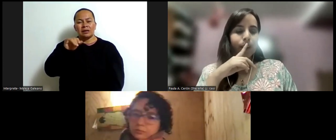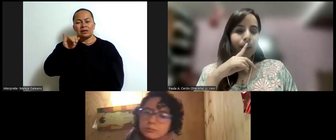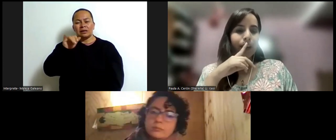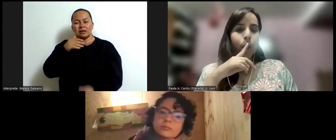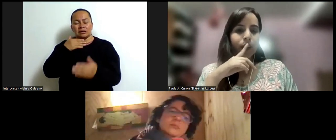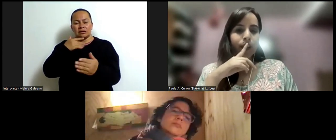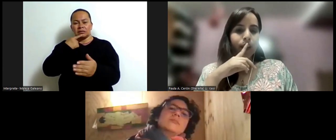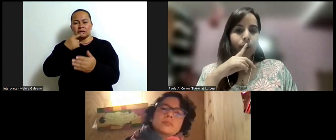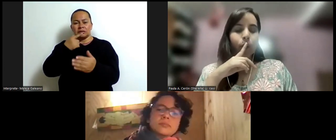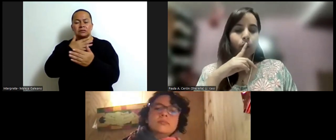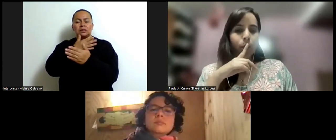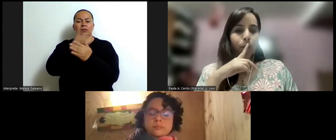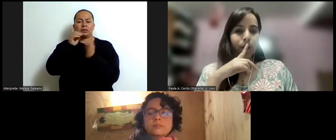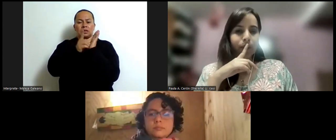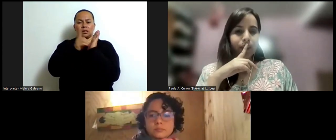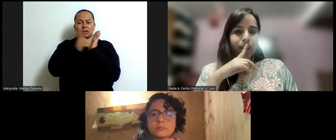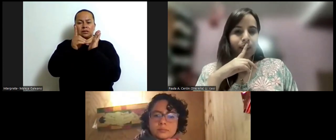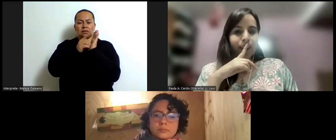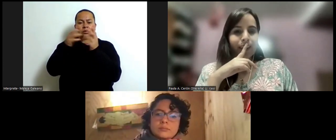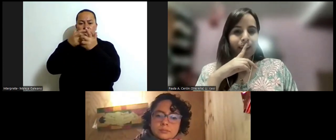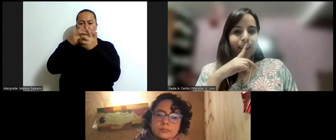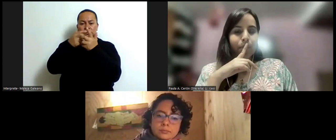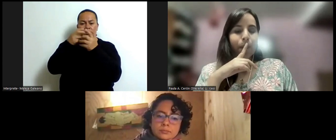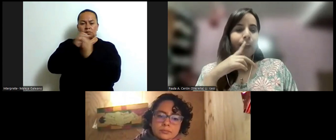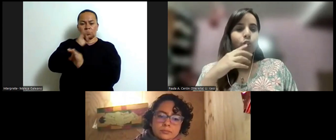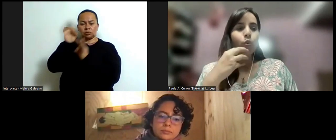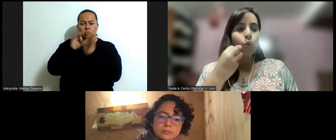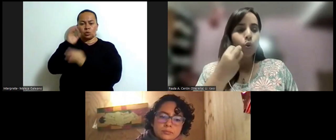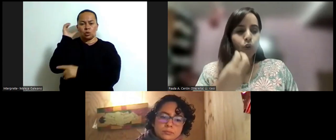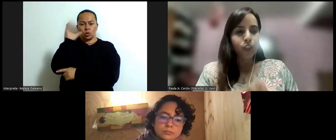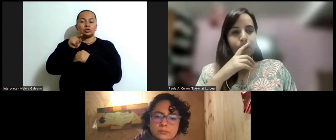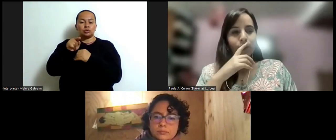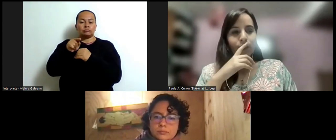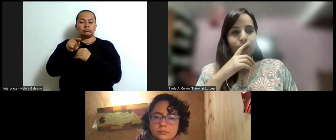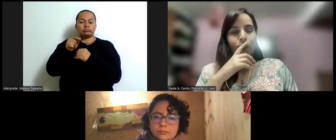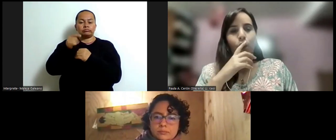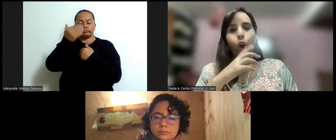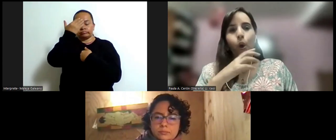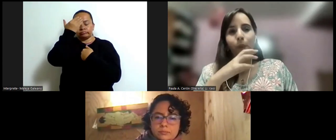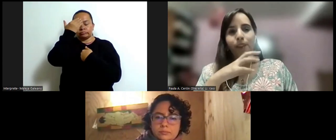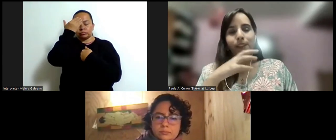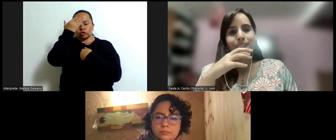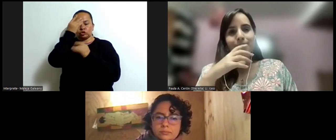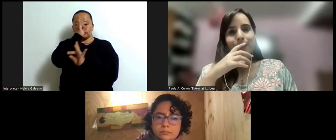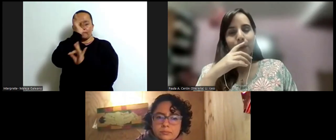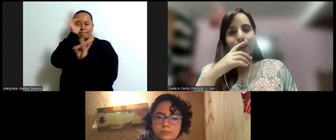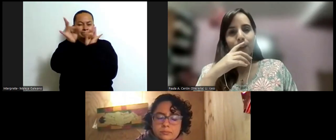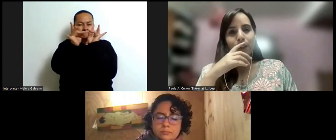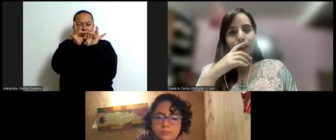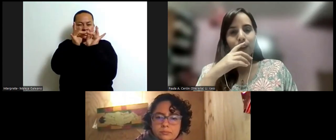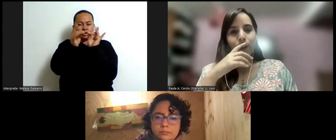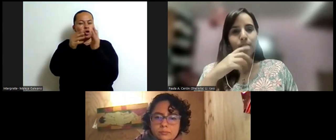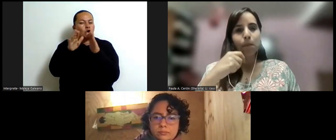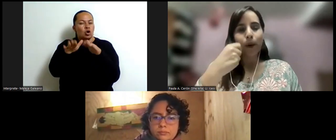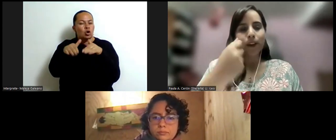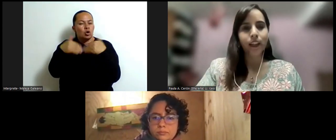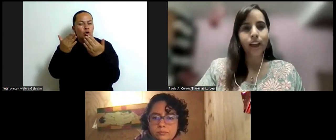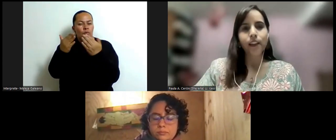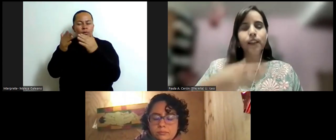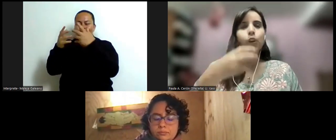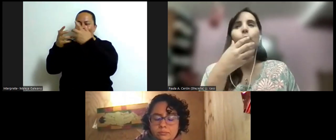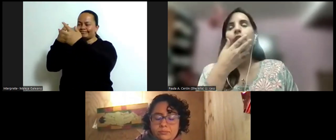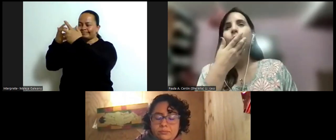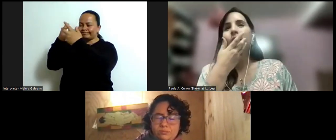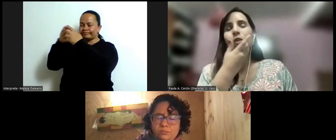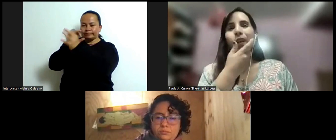del sistema de cuidado en Colombia y para tú consider la percepción como este sistema de Cuidado esta apuesta que